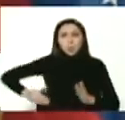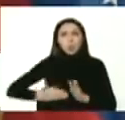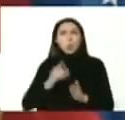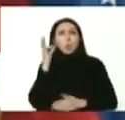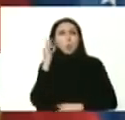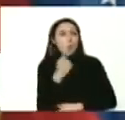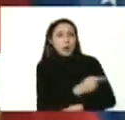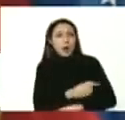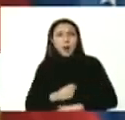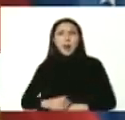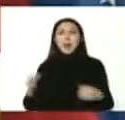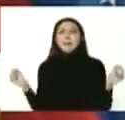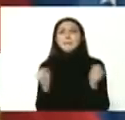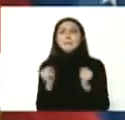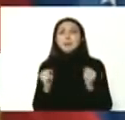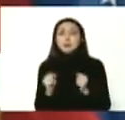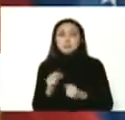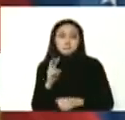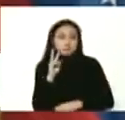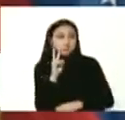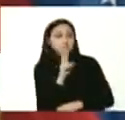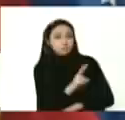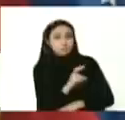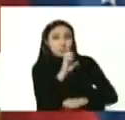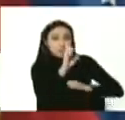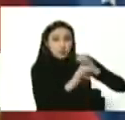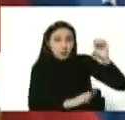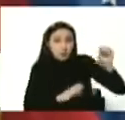Mérida debe ser revisada.